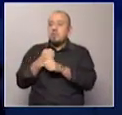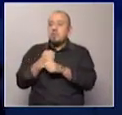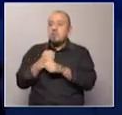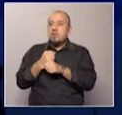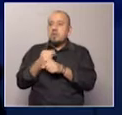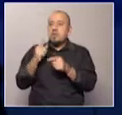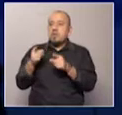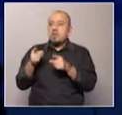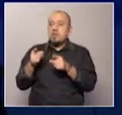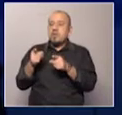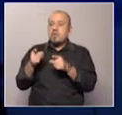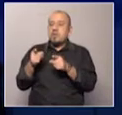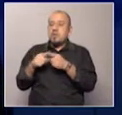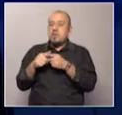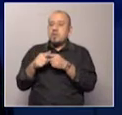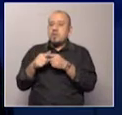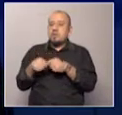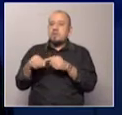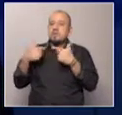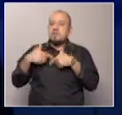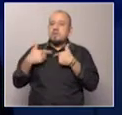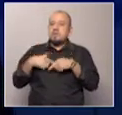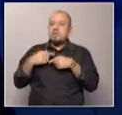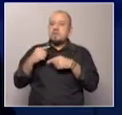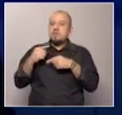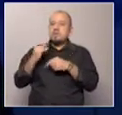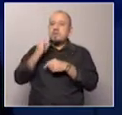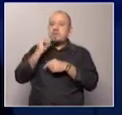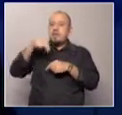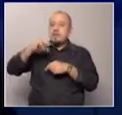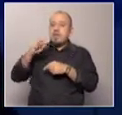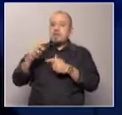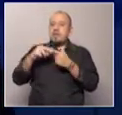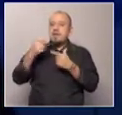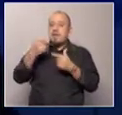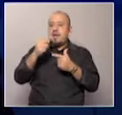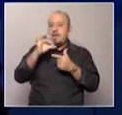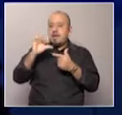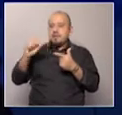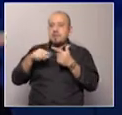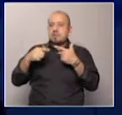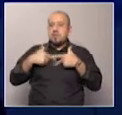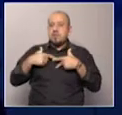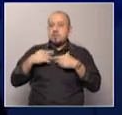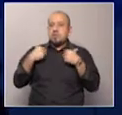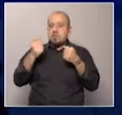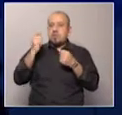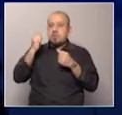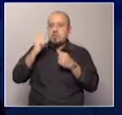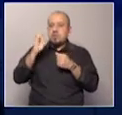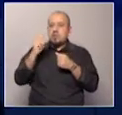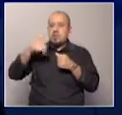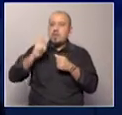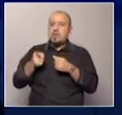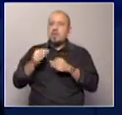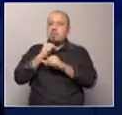contrapartes que tienen que ver que ver con esto misterio anterior lerner hace misterio salud pública etcétera ong st a